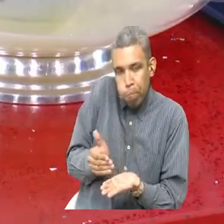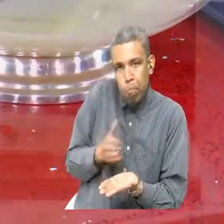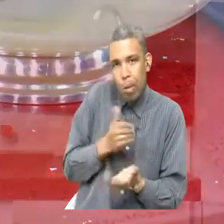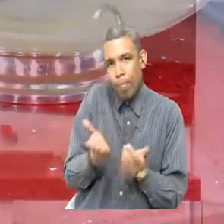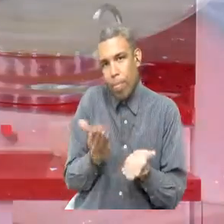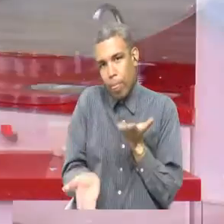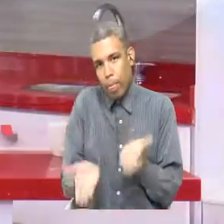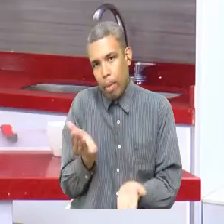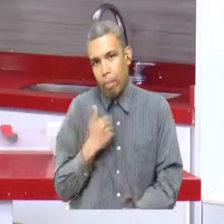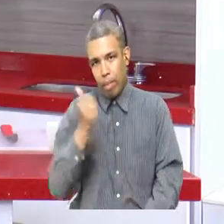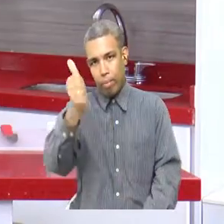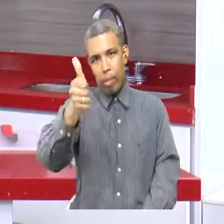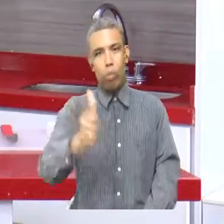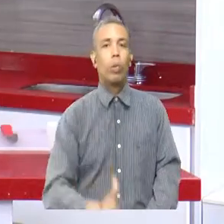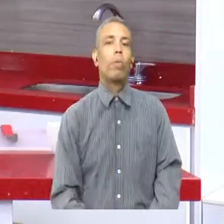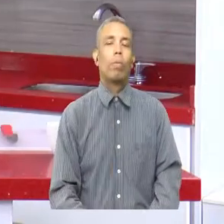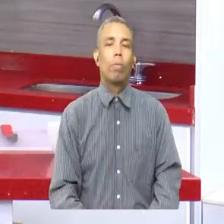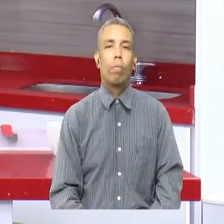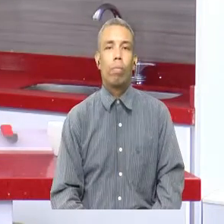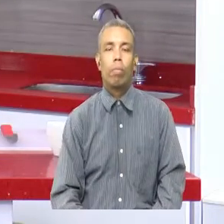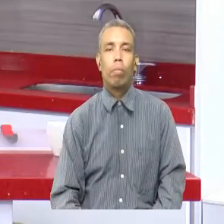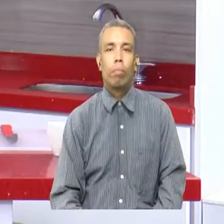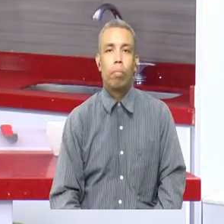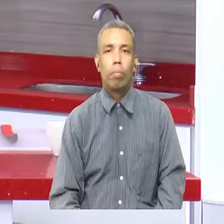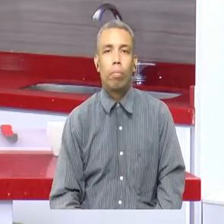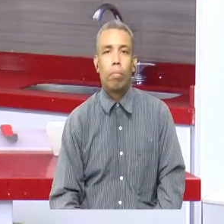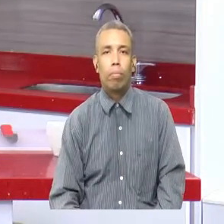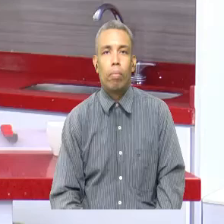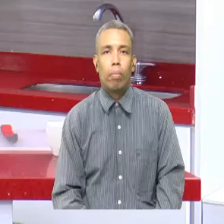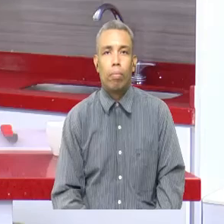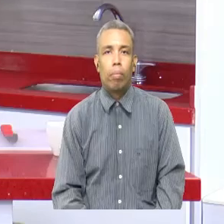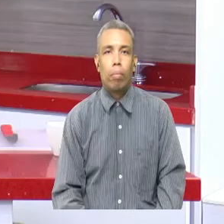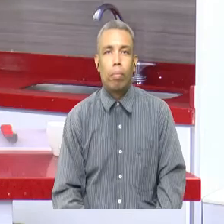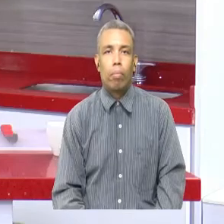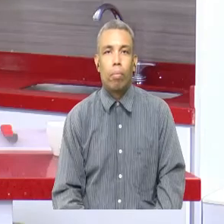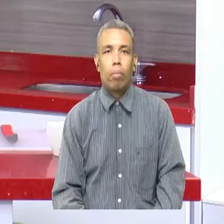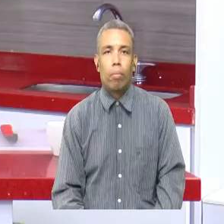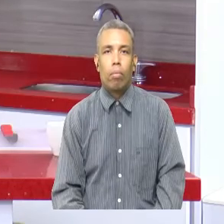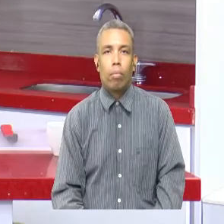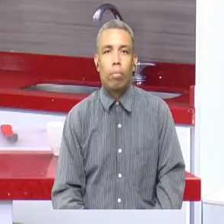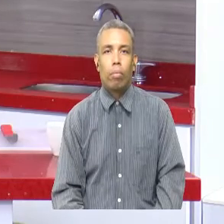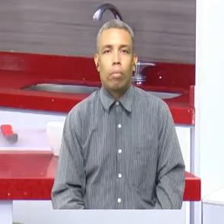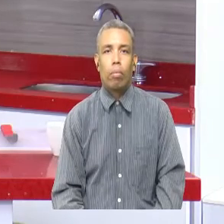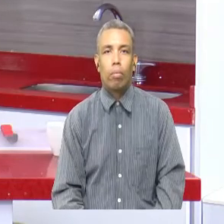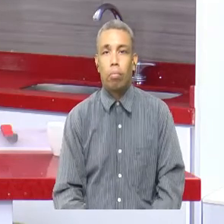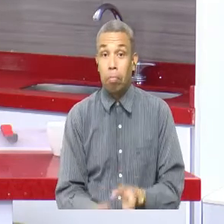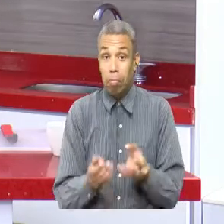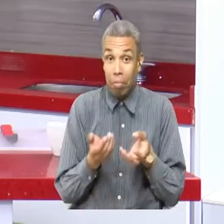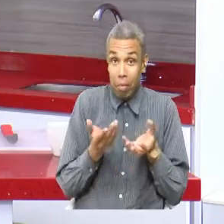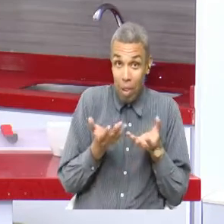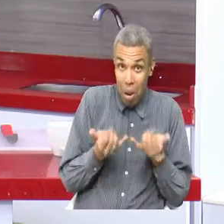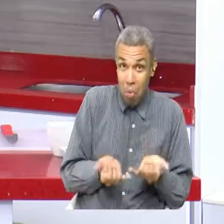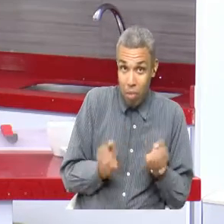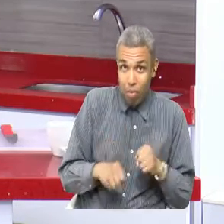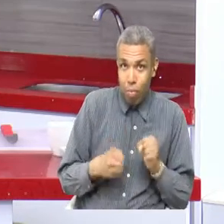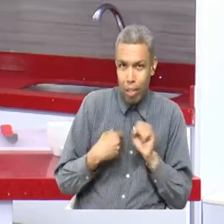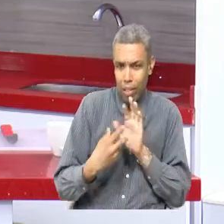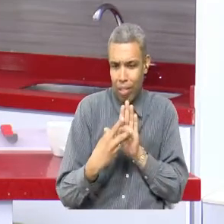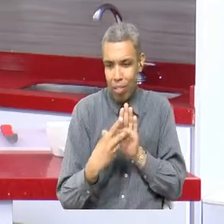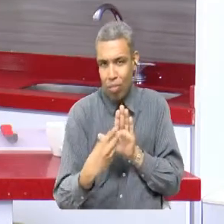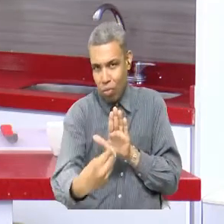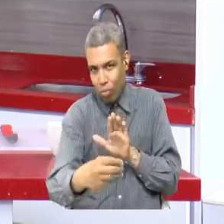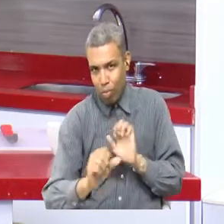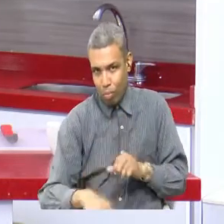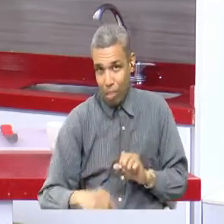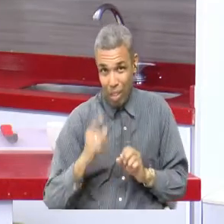Vamos a colocar entonces aquí otra base. Sí. En casa lo pueden estar haciendo en estos momentos. Sí, sí. Si van de la mano